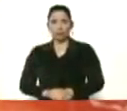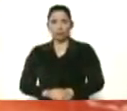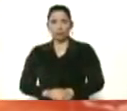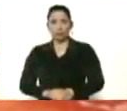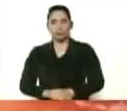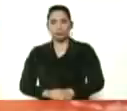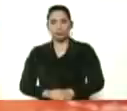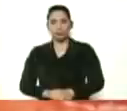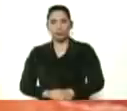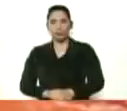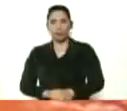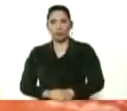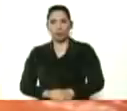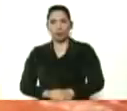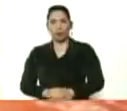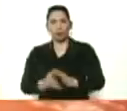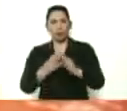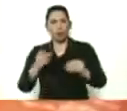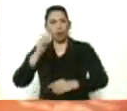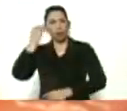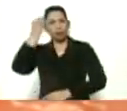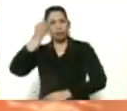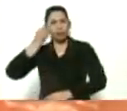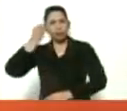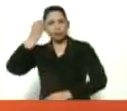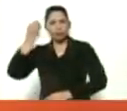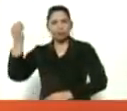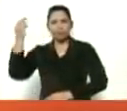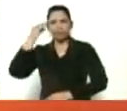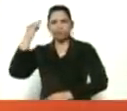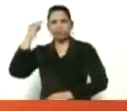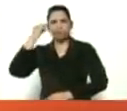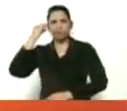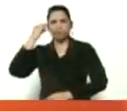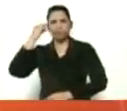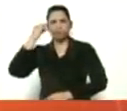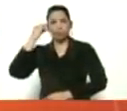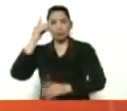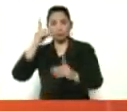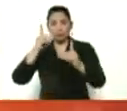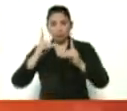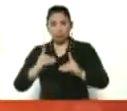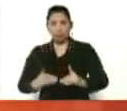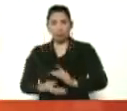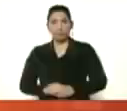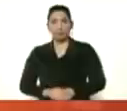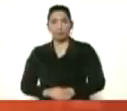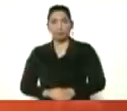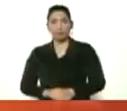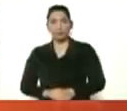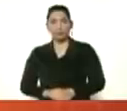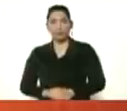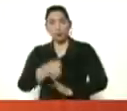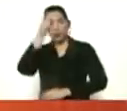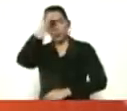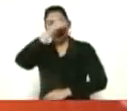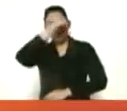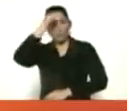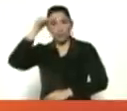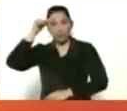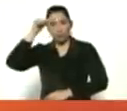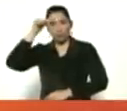Y todo esto me vino a la mente, ¿ves? Y decidí que el domingo